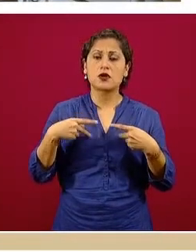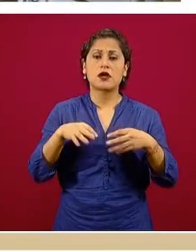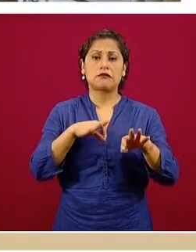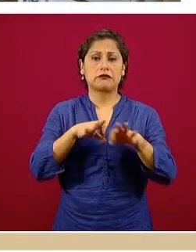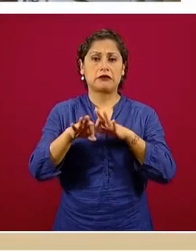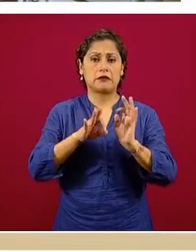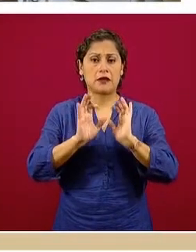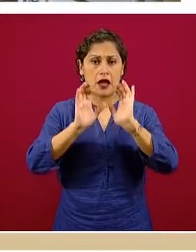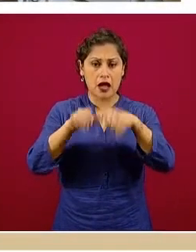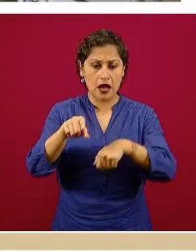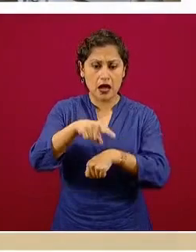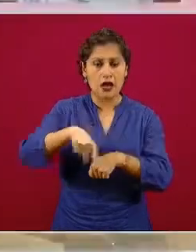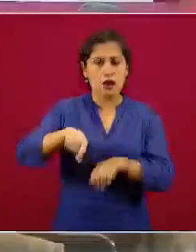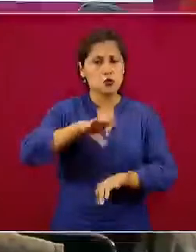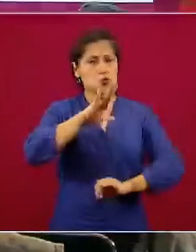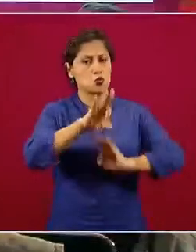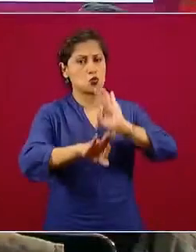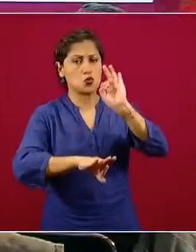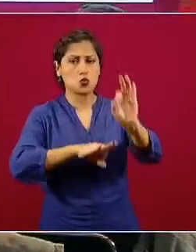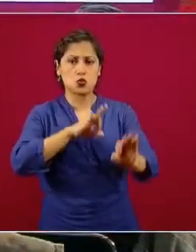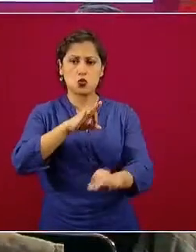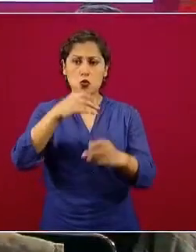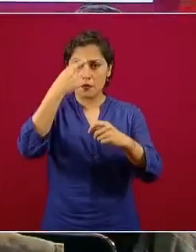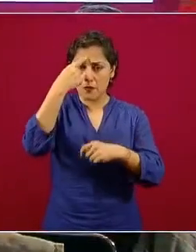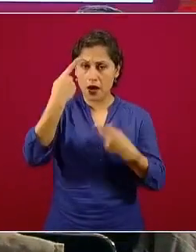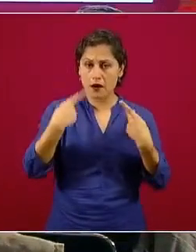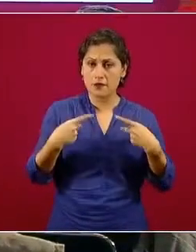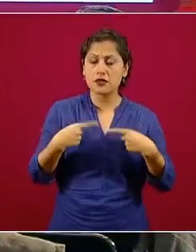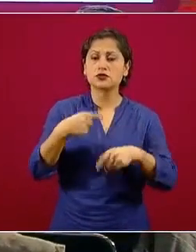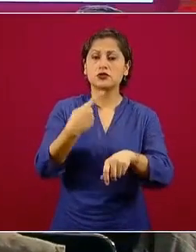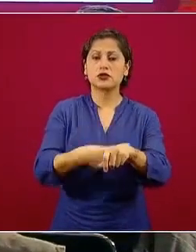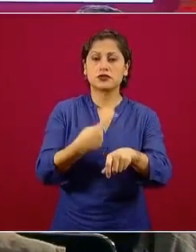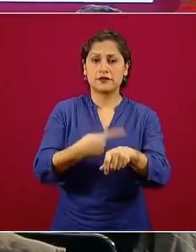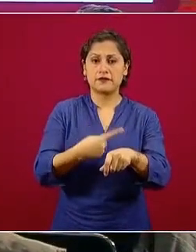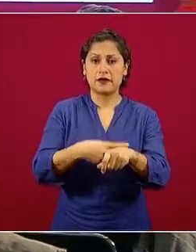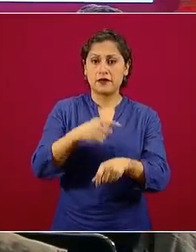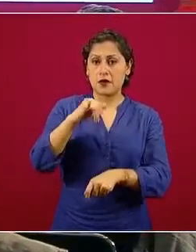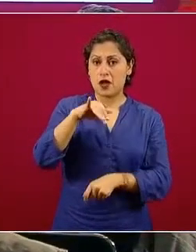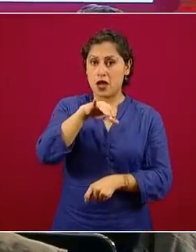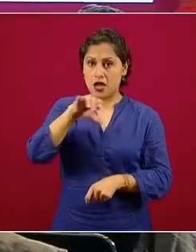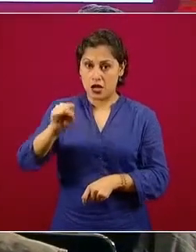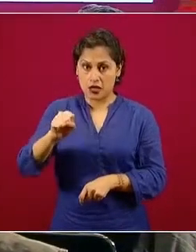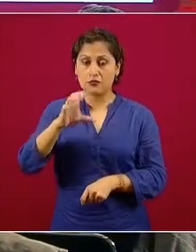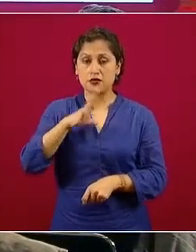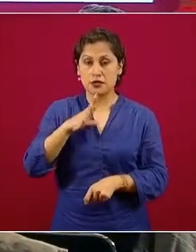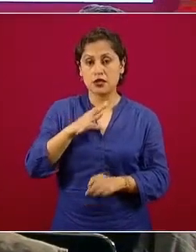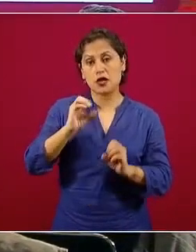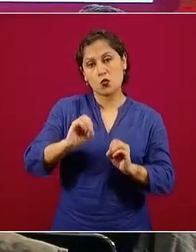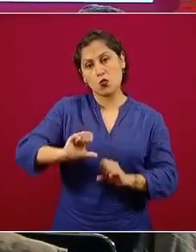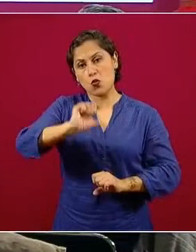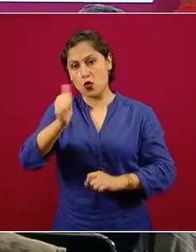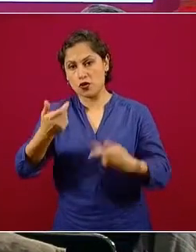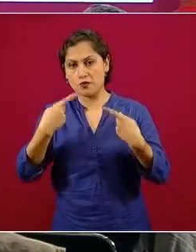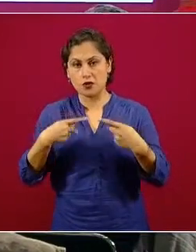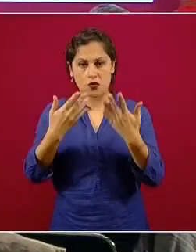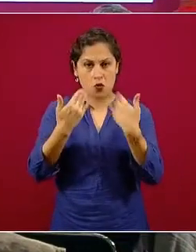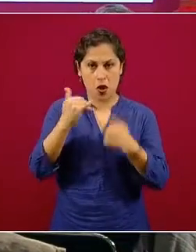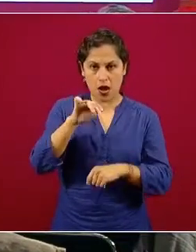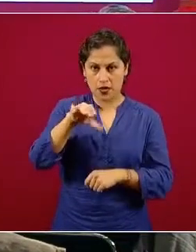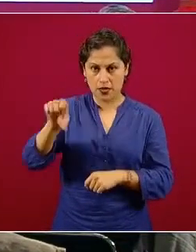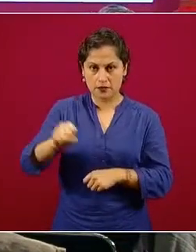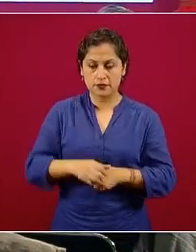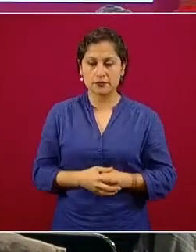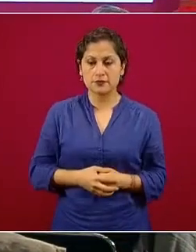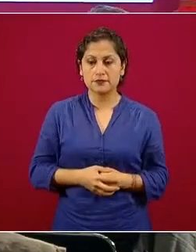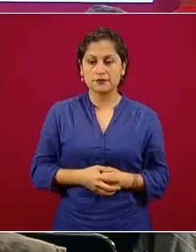con la atención médica para pacientes derechohabientes y no derechohabientes también del seguro social y siguiente la